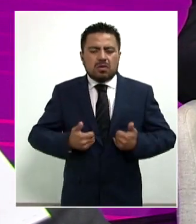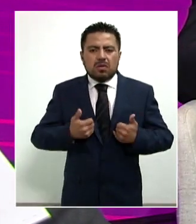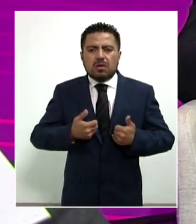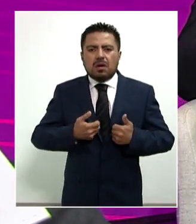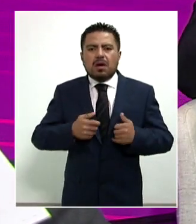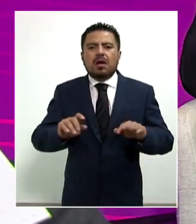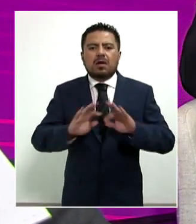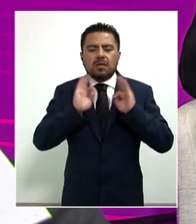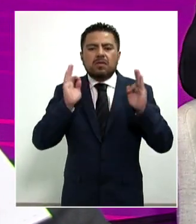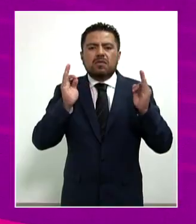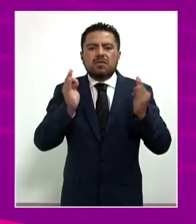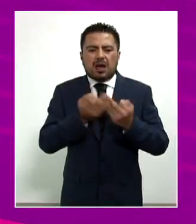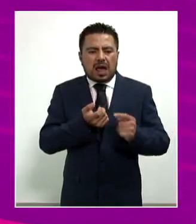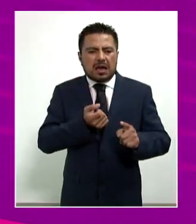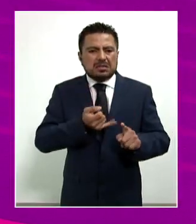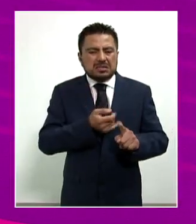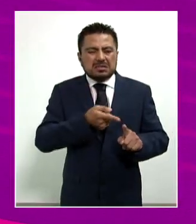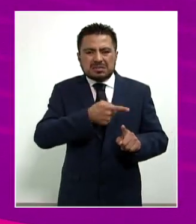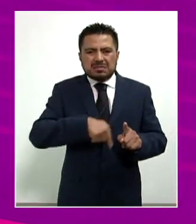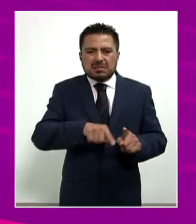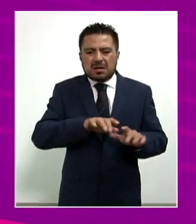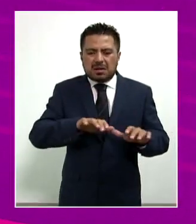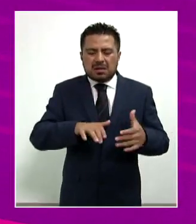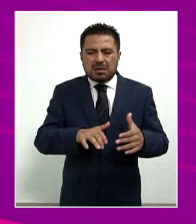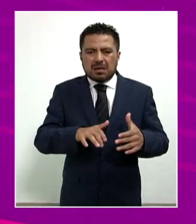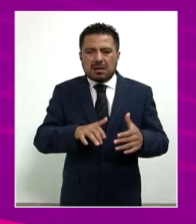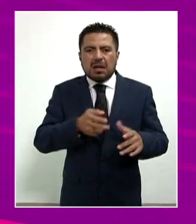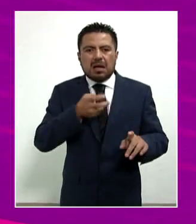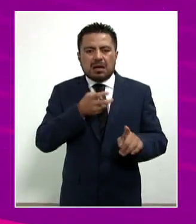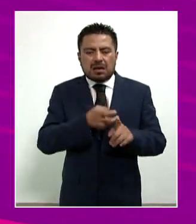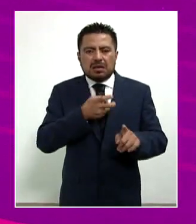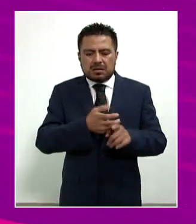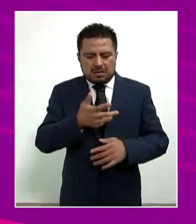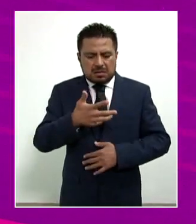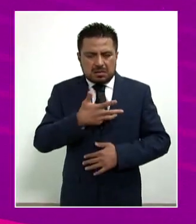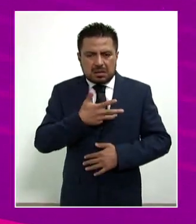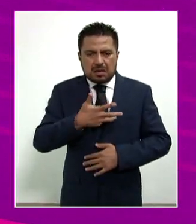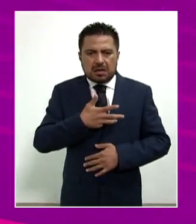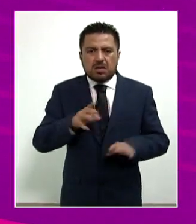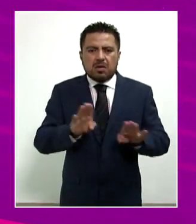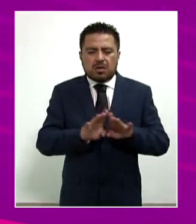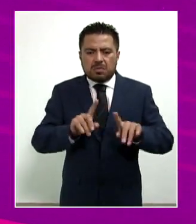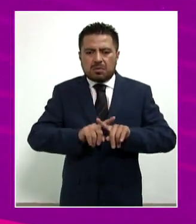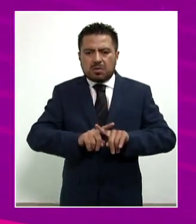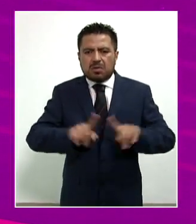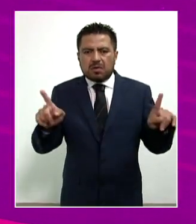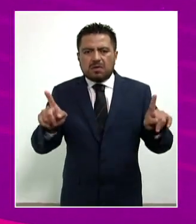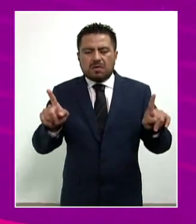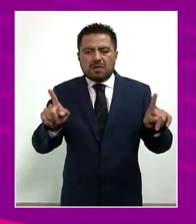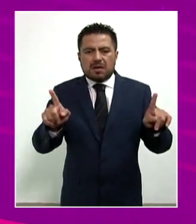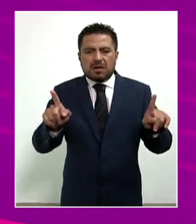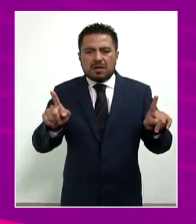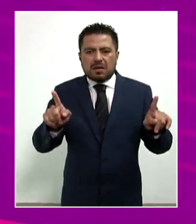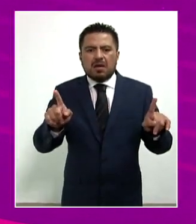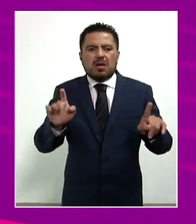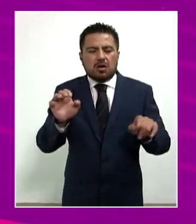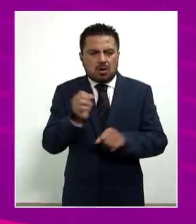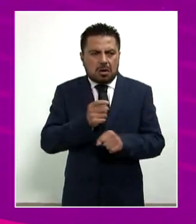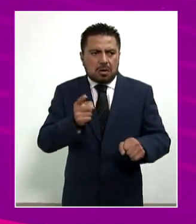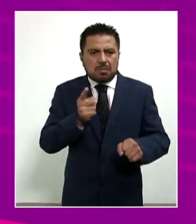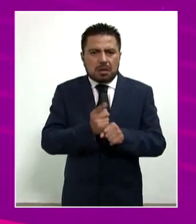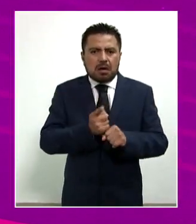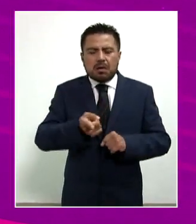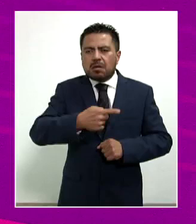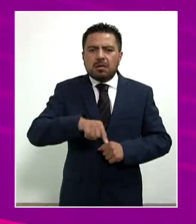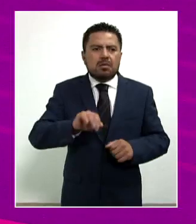de algún modo eso pues tiene como diferentes posibilidades